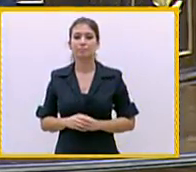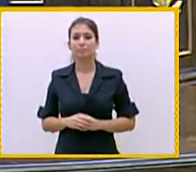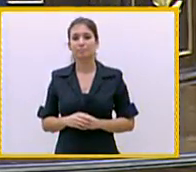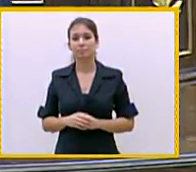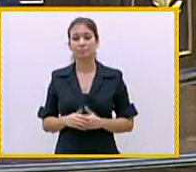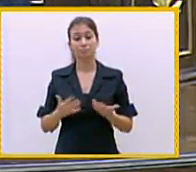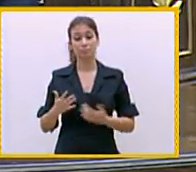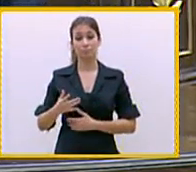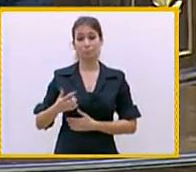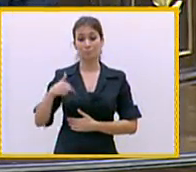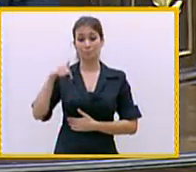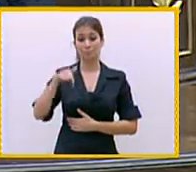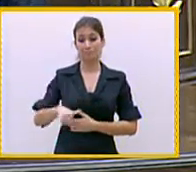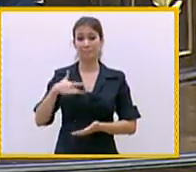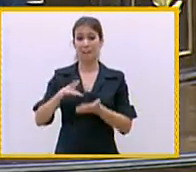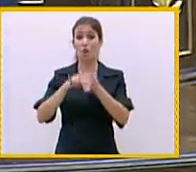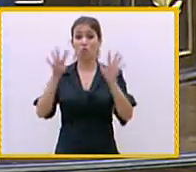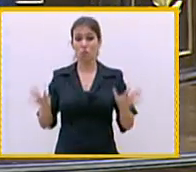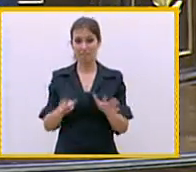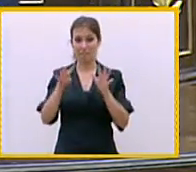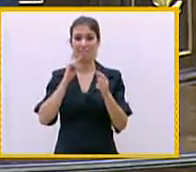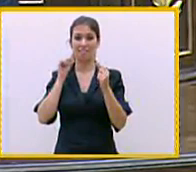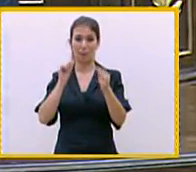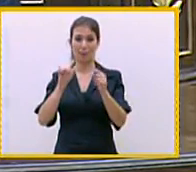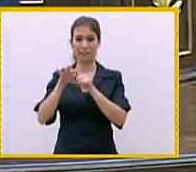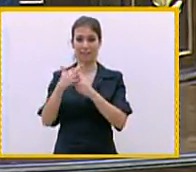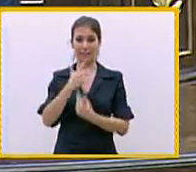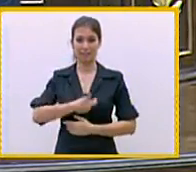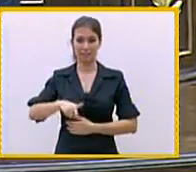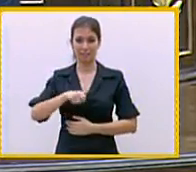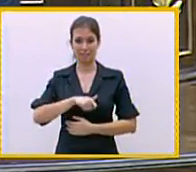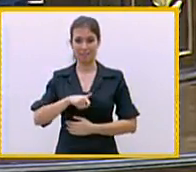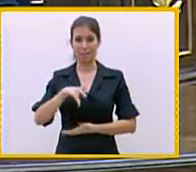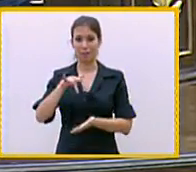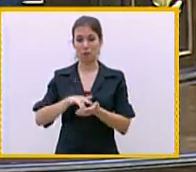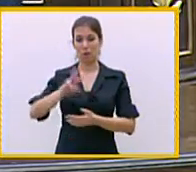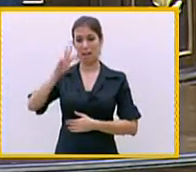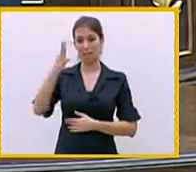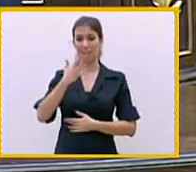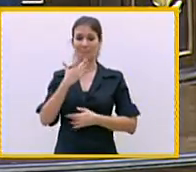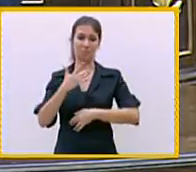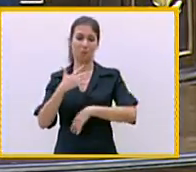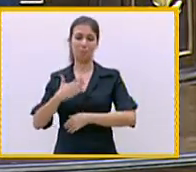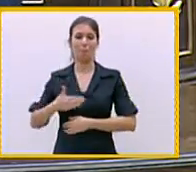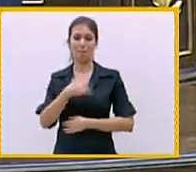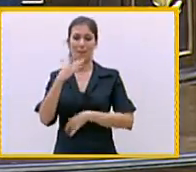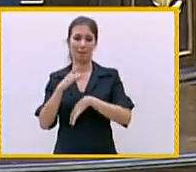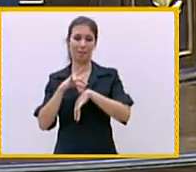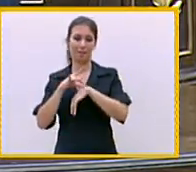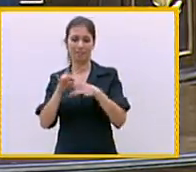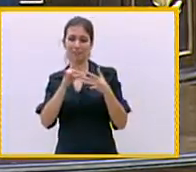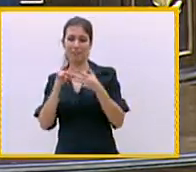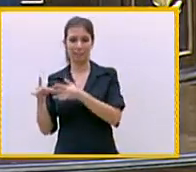este es mi 9º debate del Estado de la Nación. He celebrado 3 debates como líder de la oposición y 6